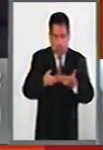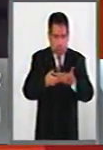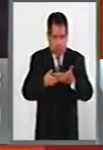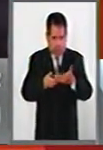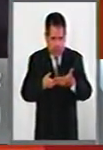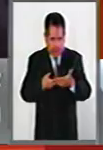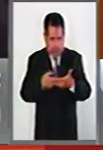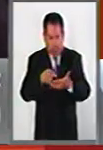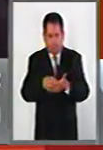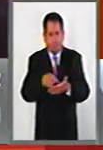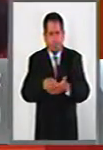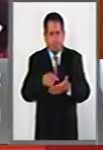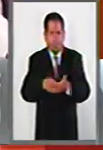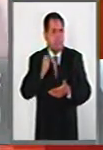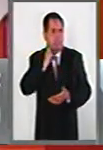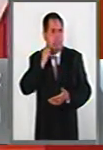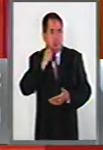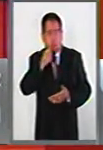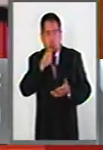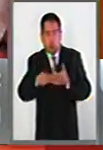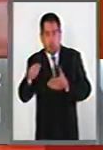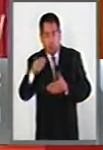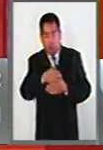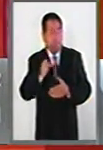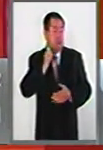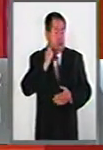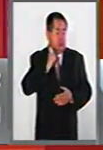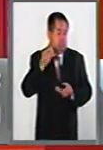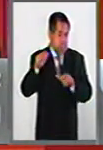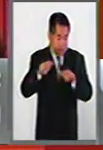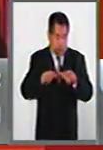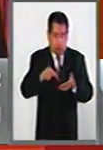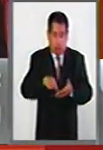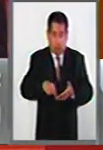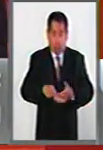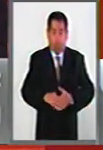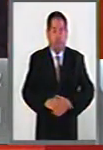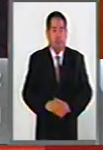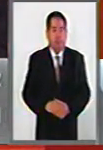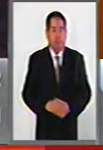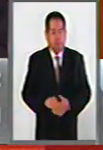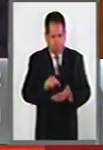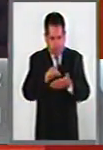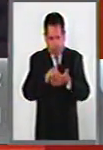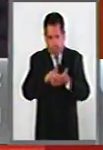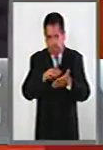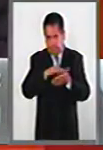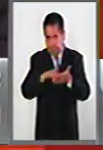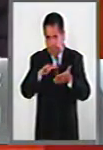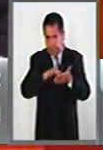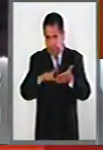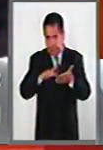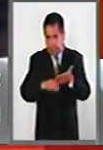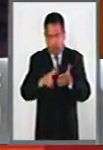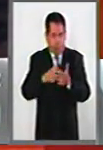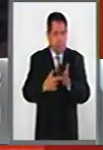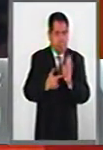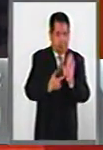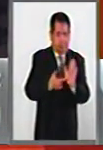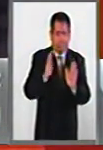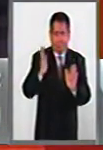documento al Senado. Lo enviaron. Y en ese documento, como aquí ya se dijo,